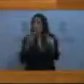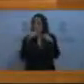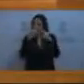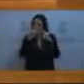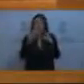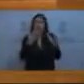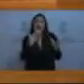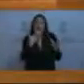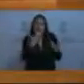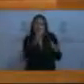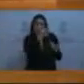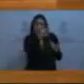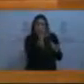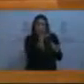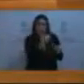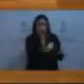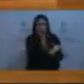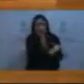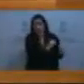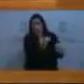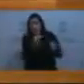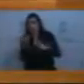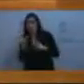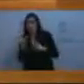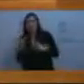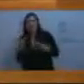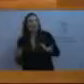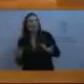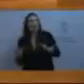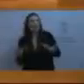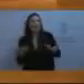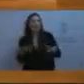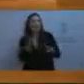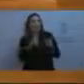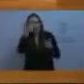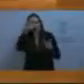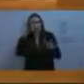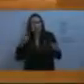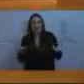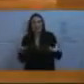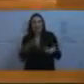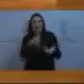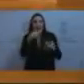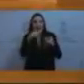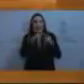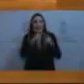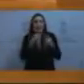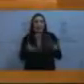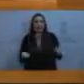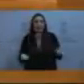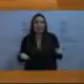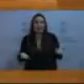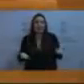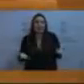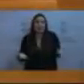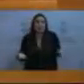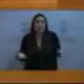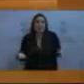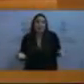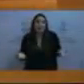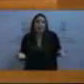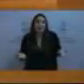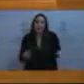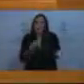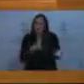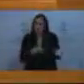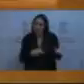Harrio se tiene que desplazar, ¿qué ocurre con los enfermos de Harrio? Los enfermos de urgencias de Harrio. Ahí